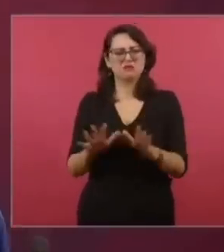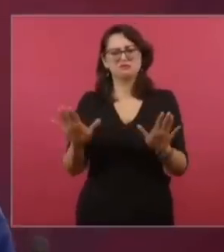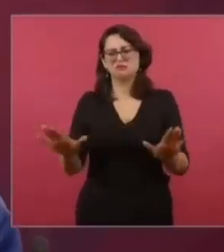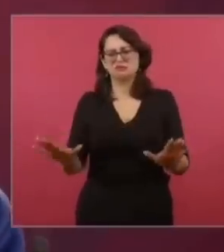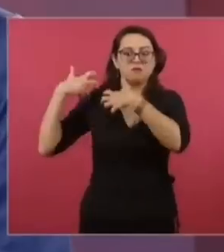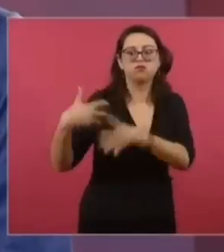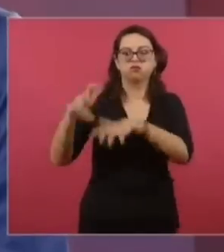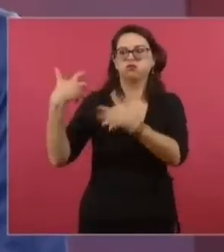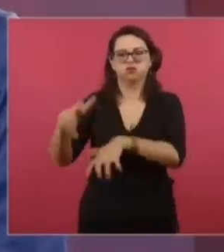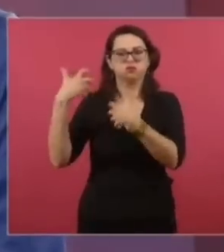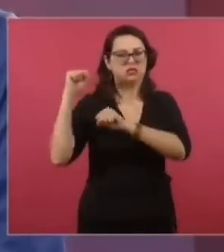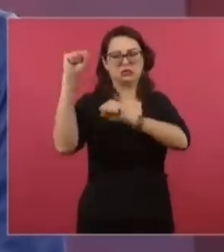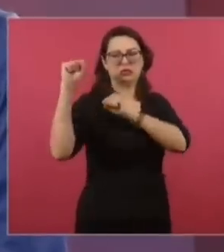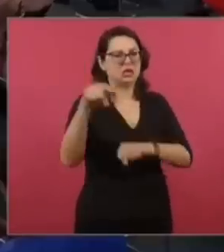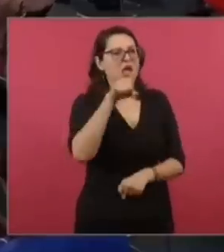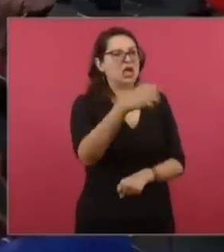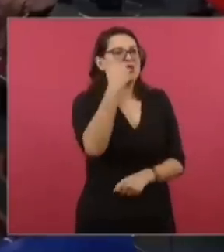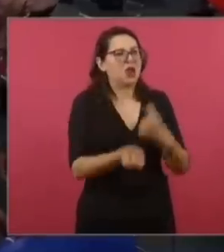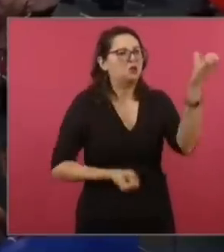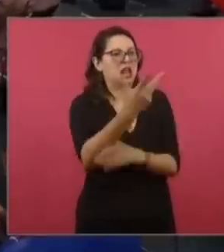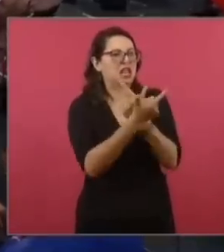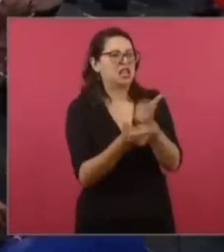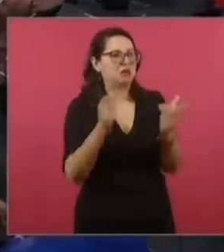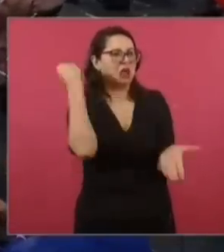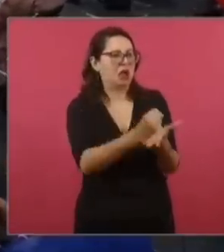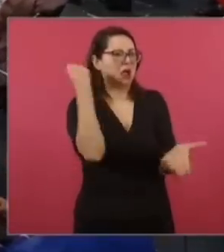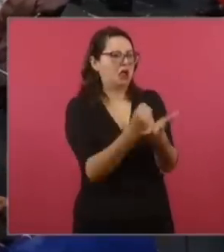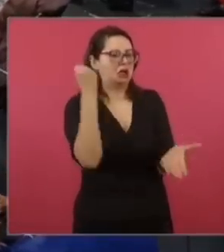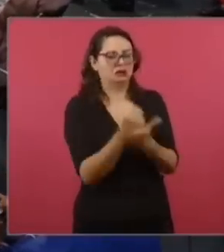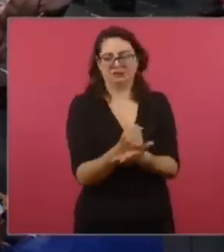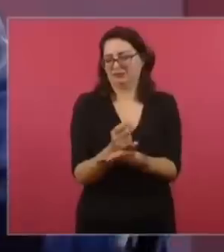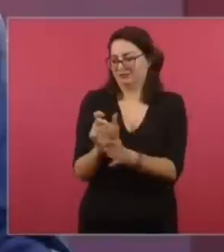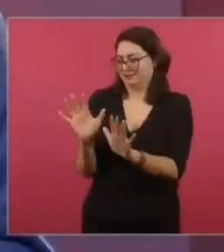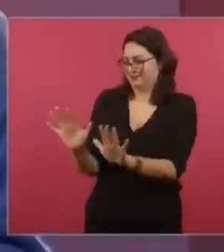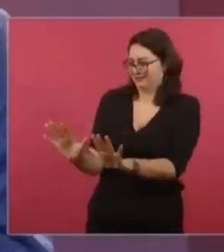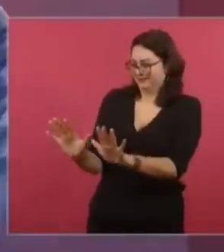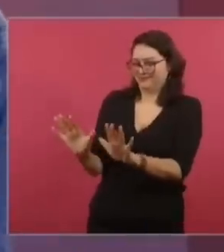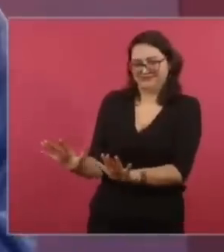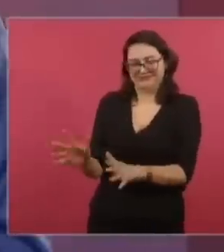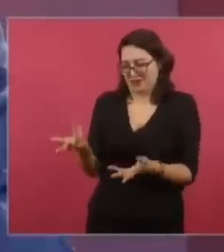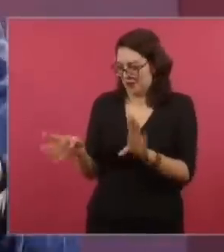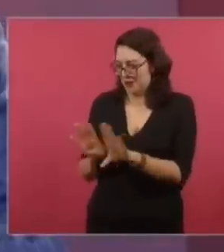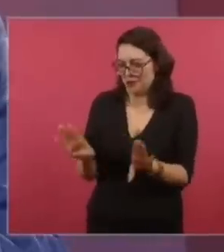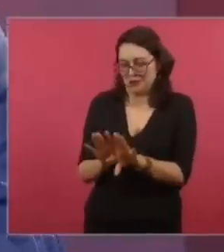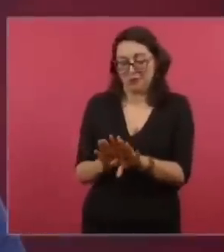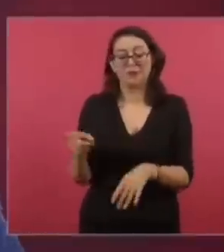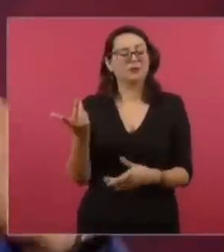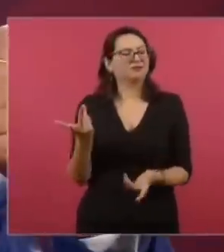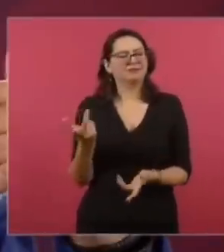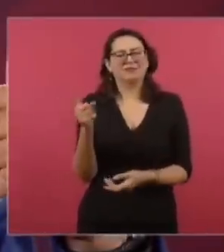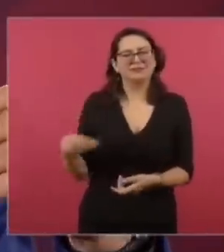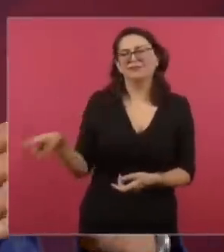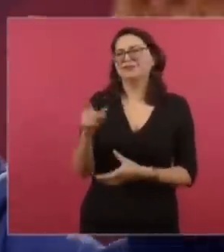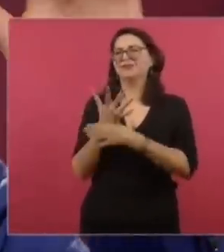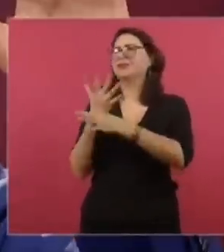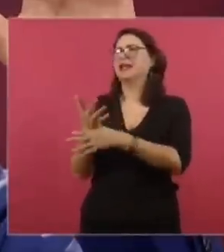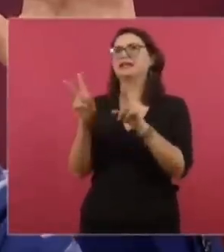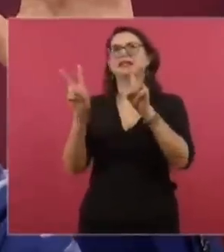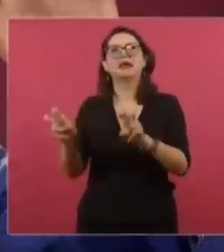queden callados. Por eso preguntaba qué se puede negociar en esta mesa. Sí, es una cuestión de justicia, porque hablaban de caminos y de